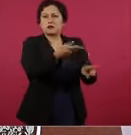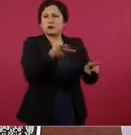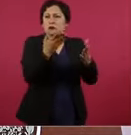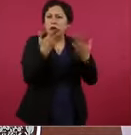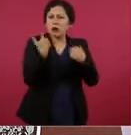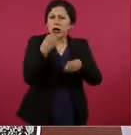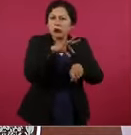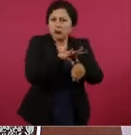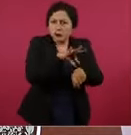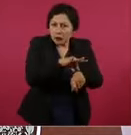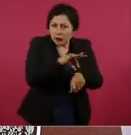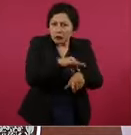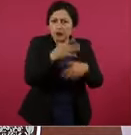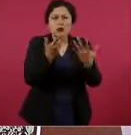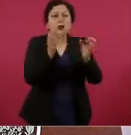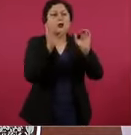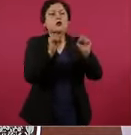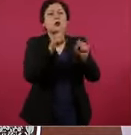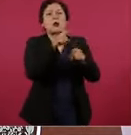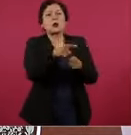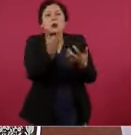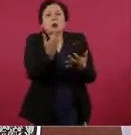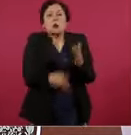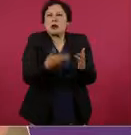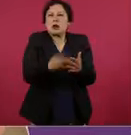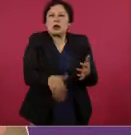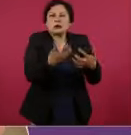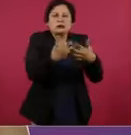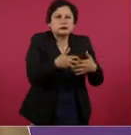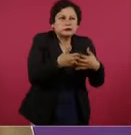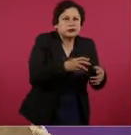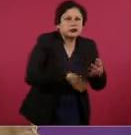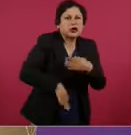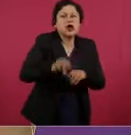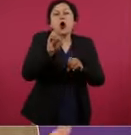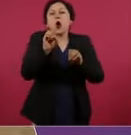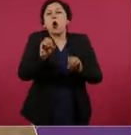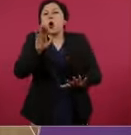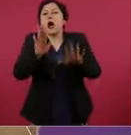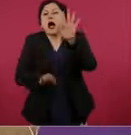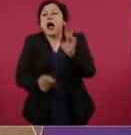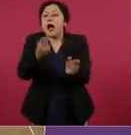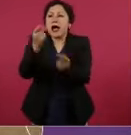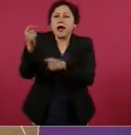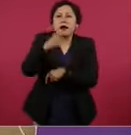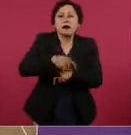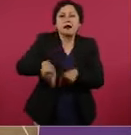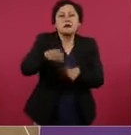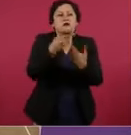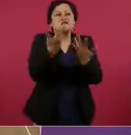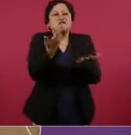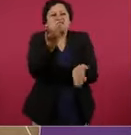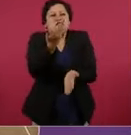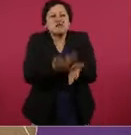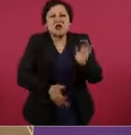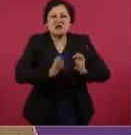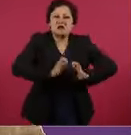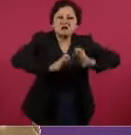no tenía el equipo suficiente, o a veces había condiciones de infraestructura que no permitían que se llevara a cabo